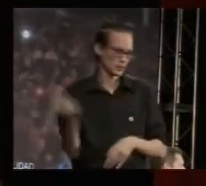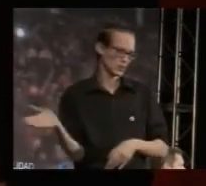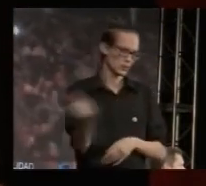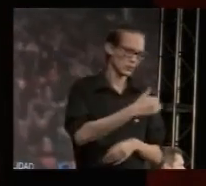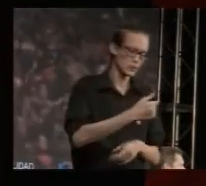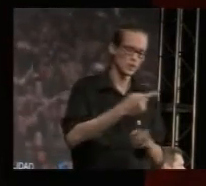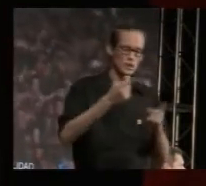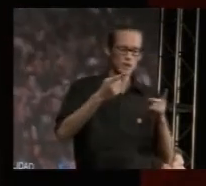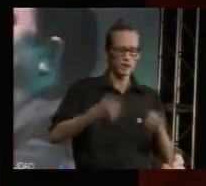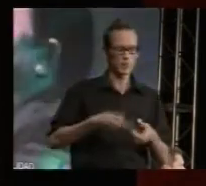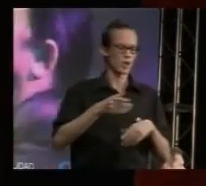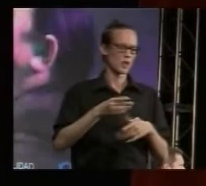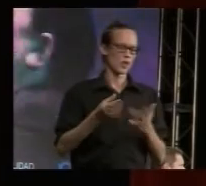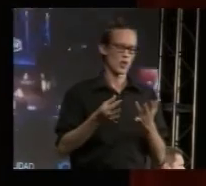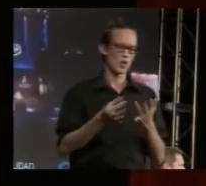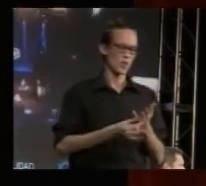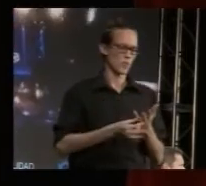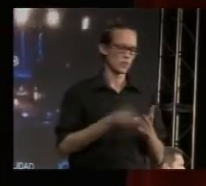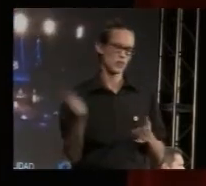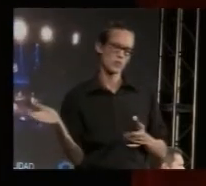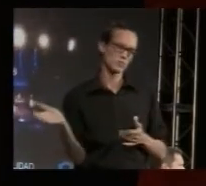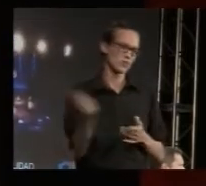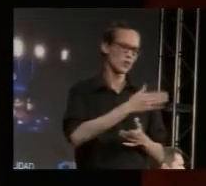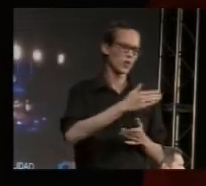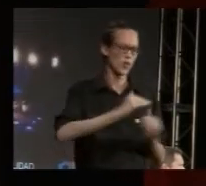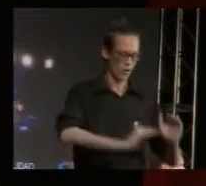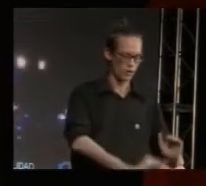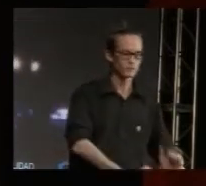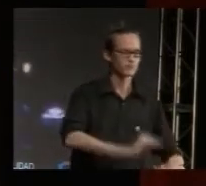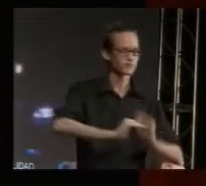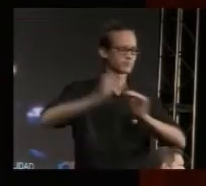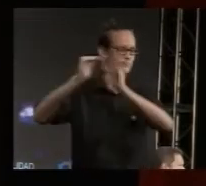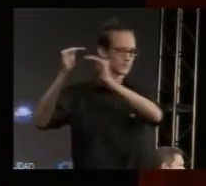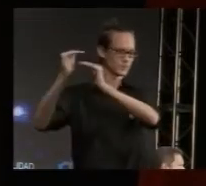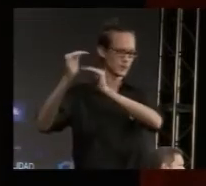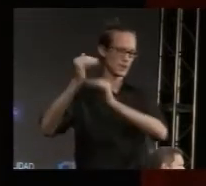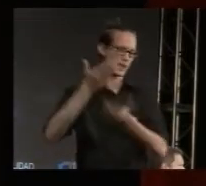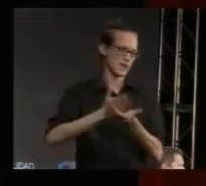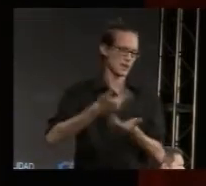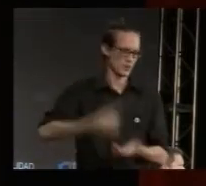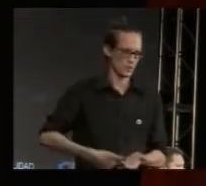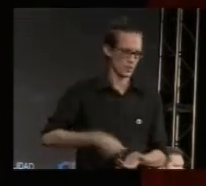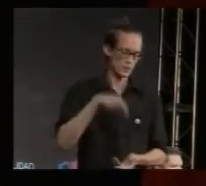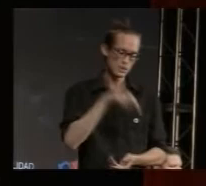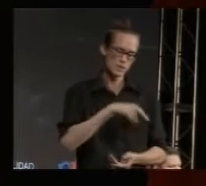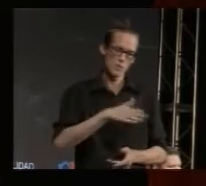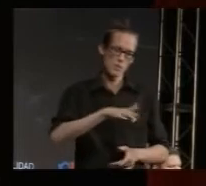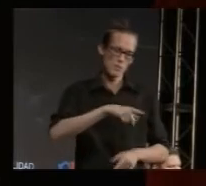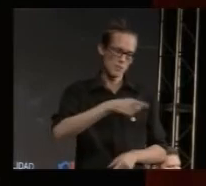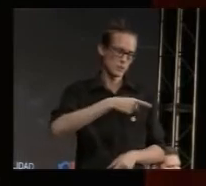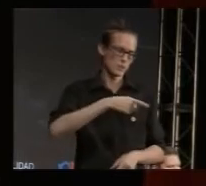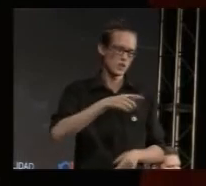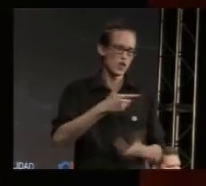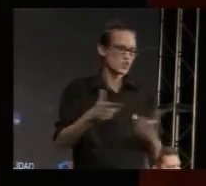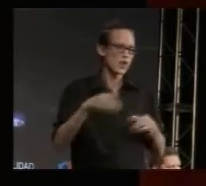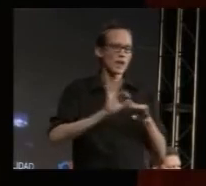con todas las generaciones de derechos humanos. Y en esta línea, la educación es para nosotros un derecho básico. No hay democracia sin